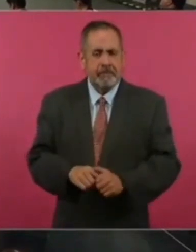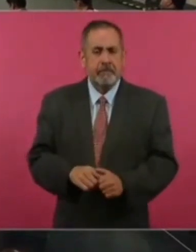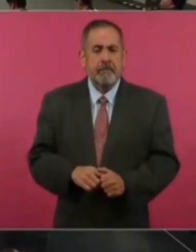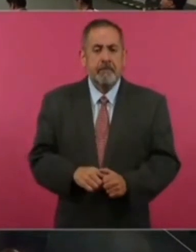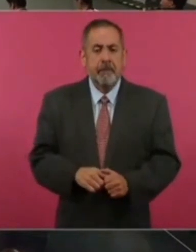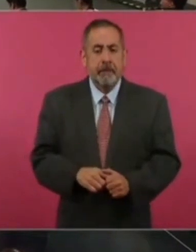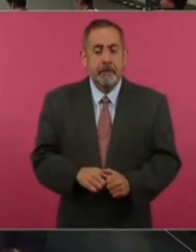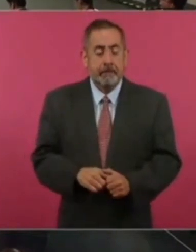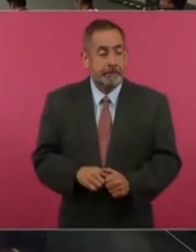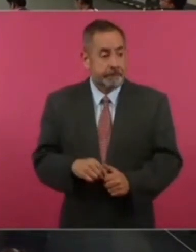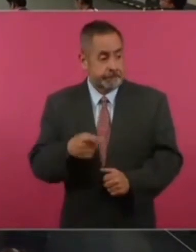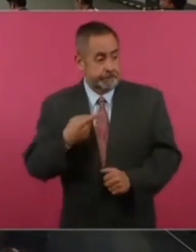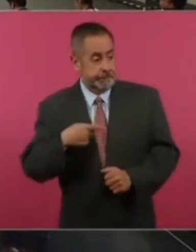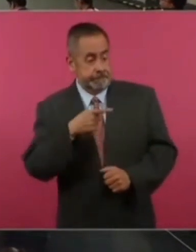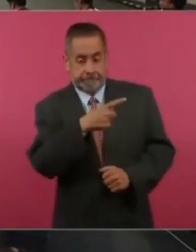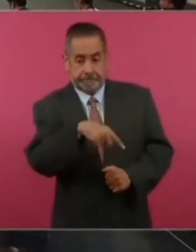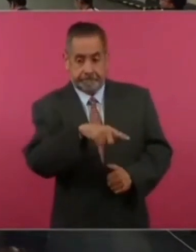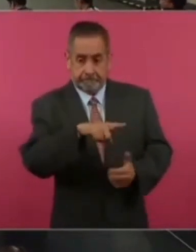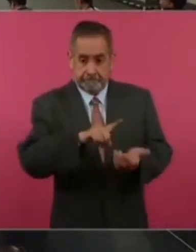los más ricos